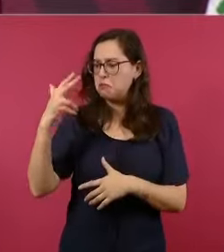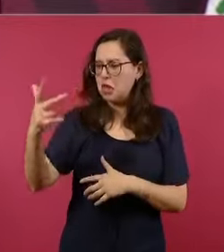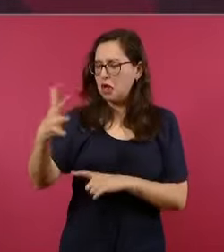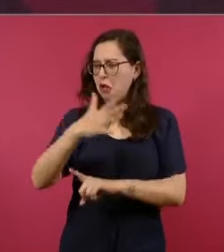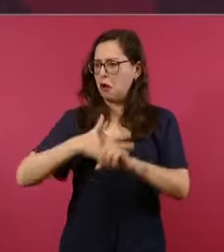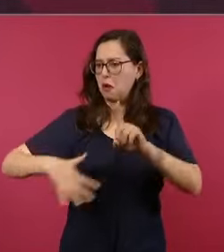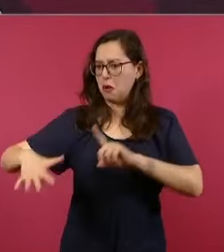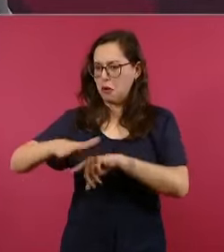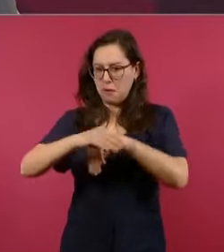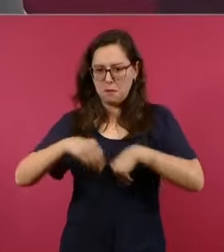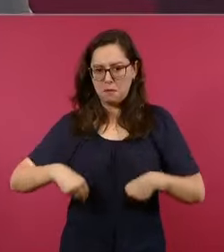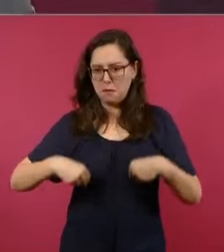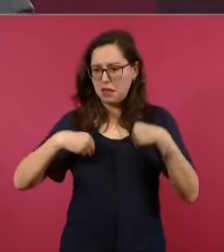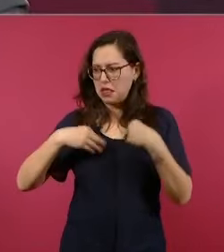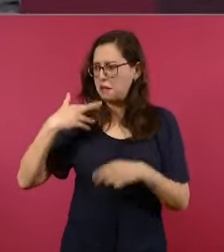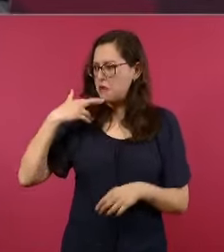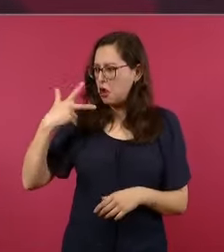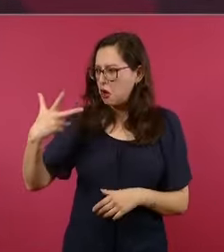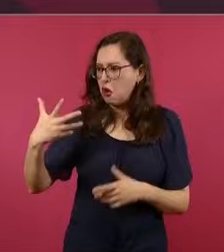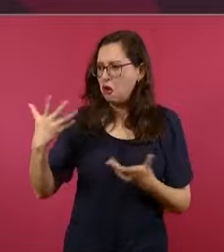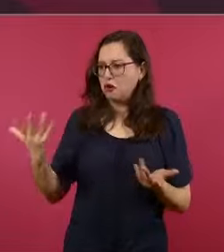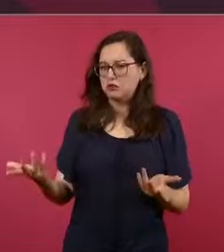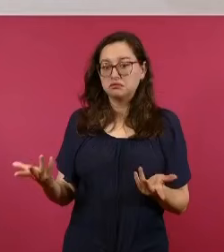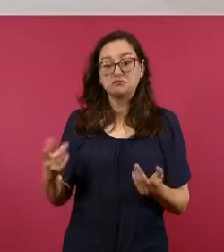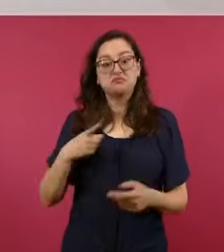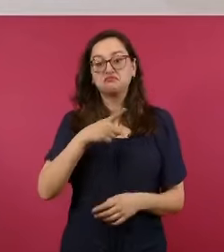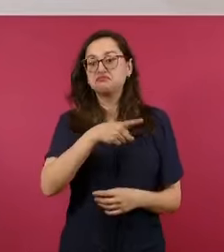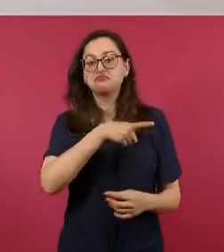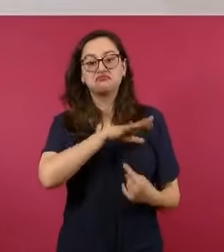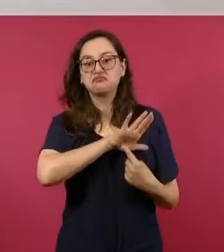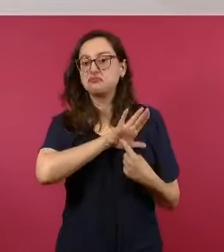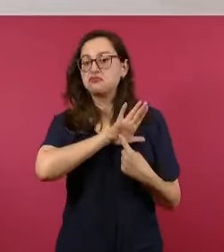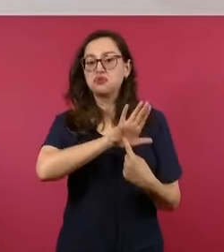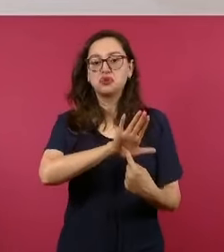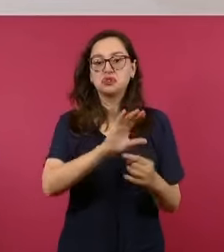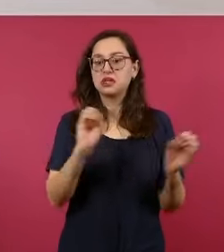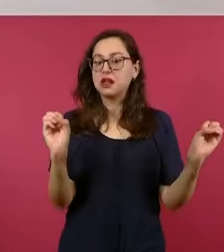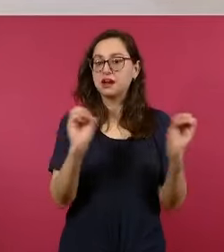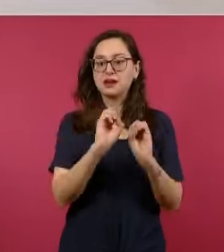condiciones de vida del pueblo de México no los